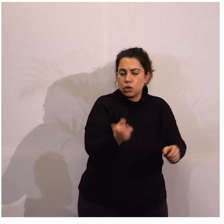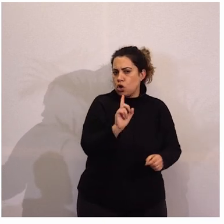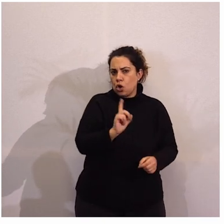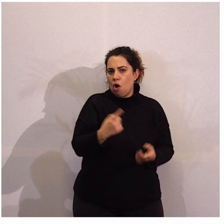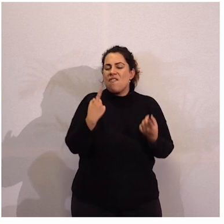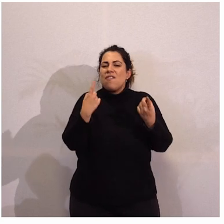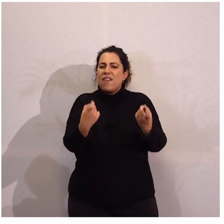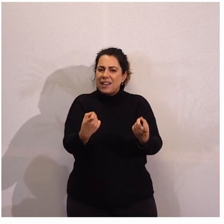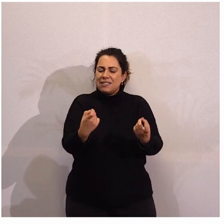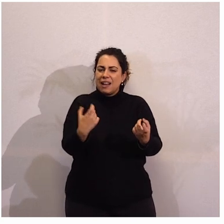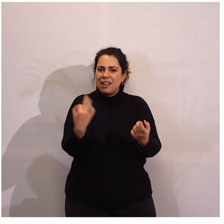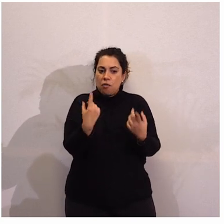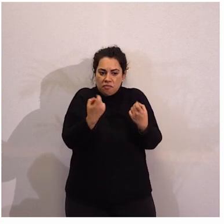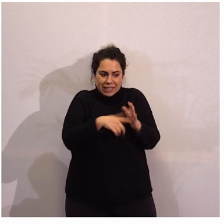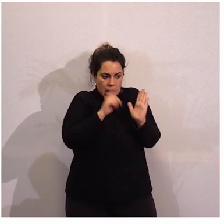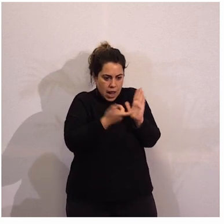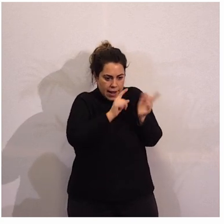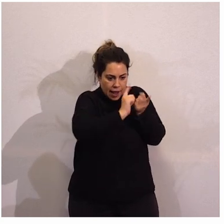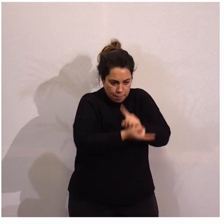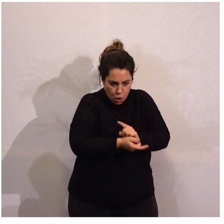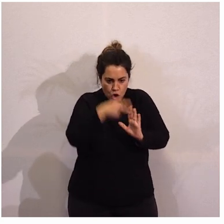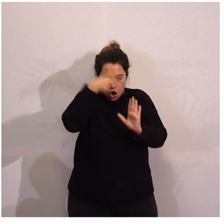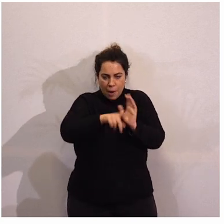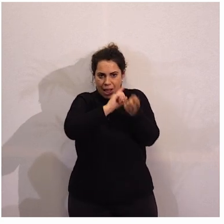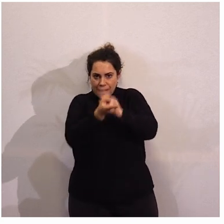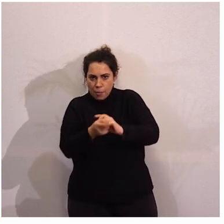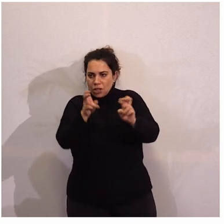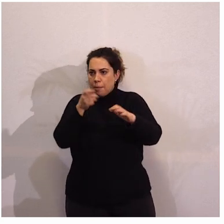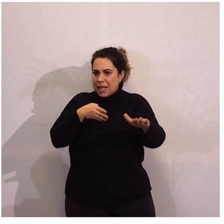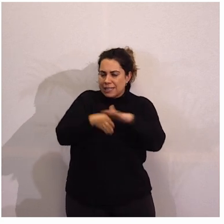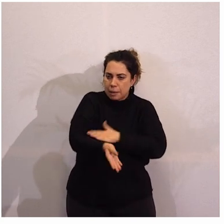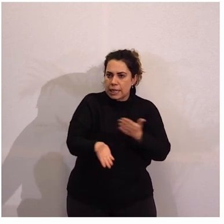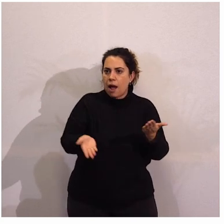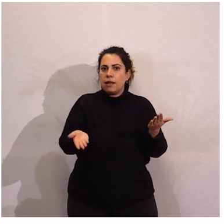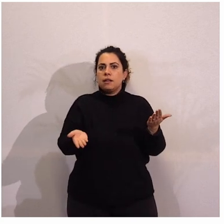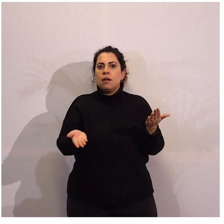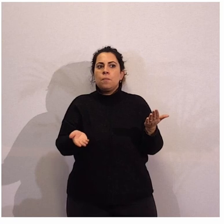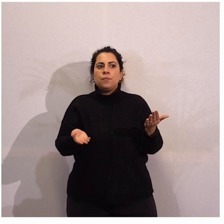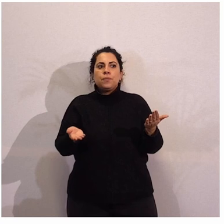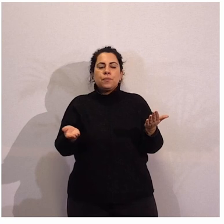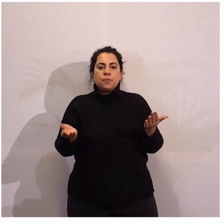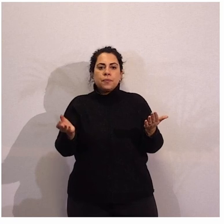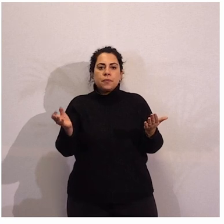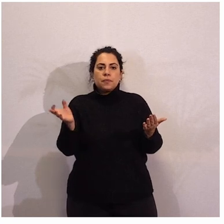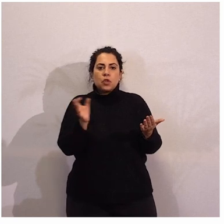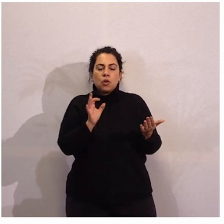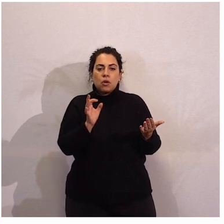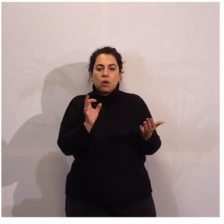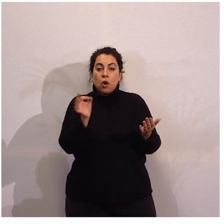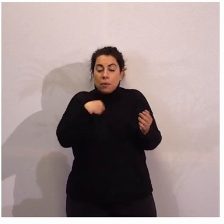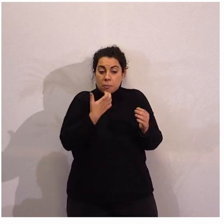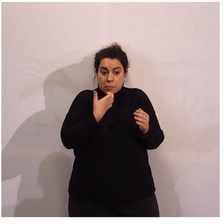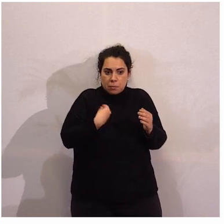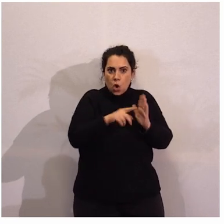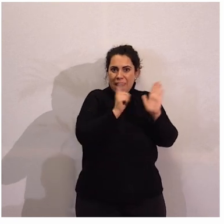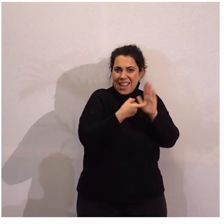un cambio de normas, de leyes, la accesibilidad, el tema de, bueno, pues de las leyes de